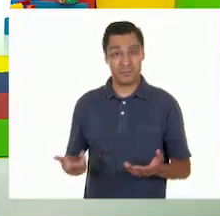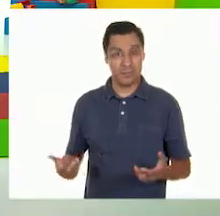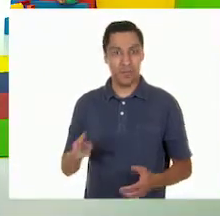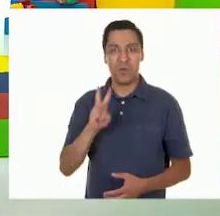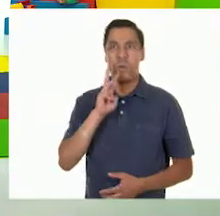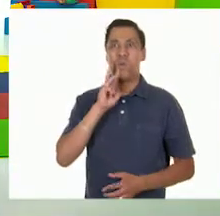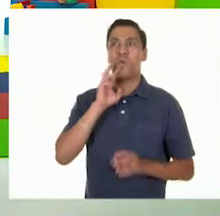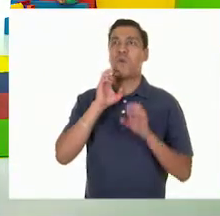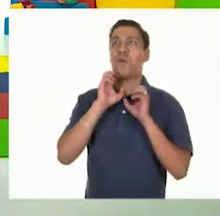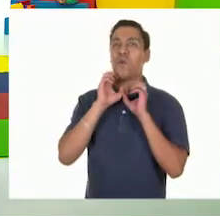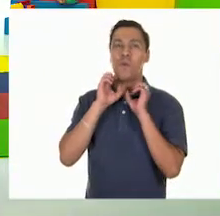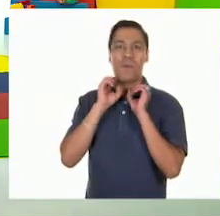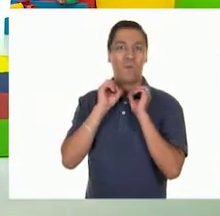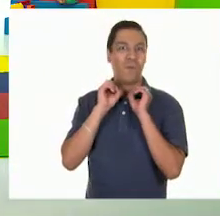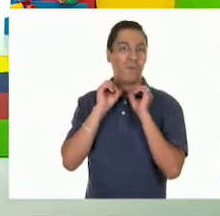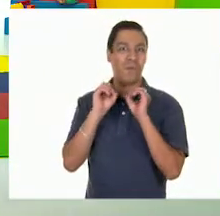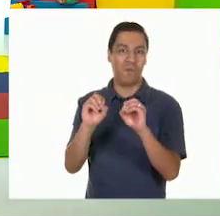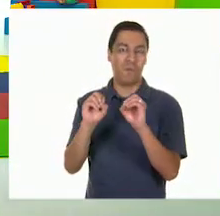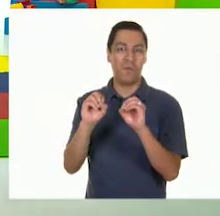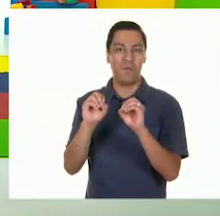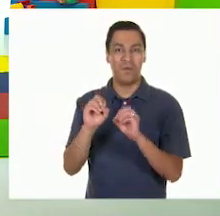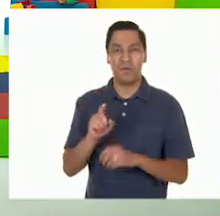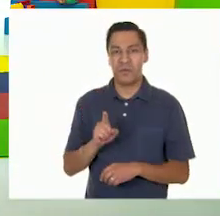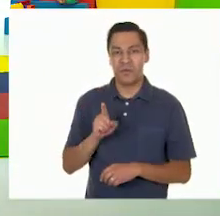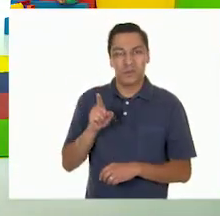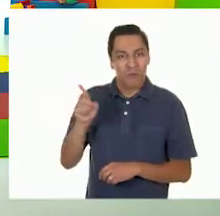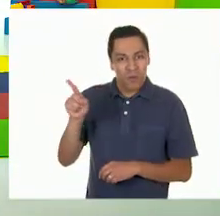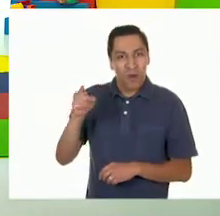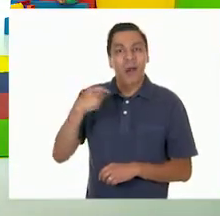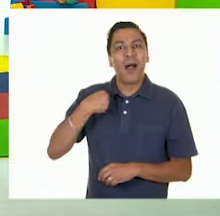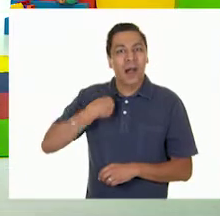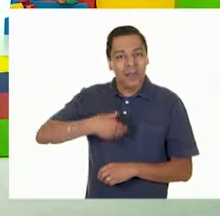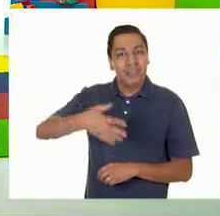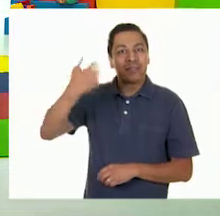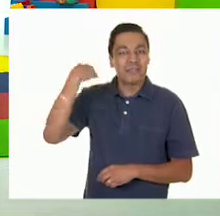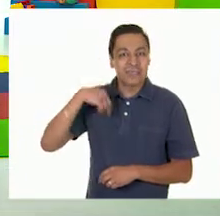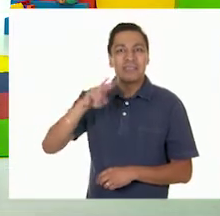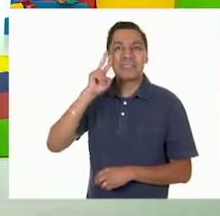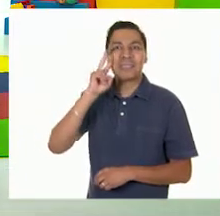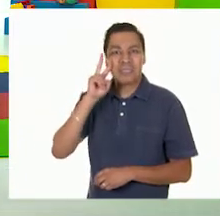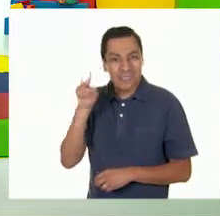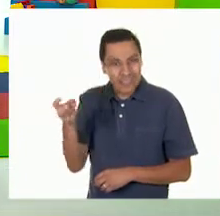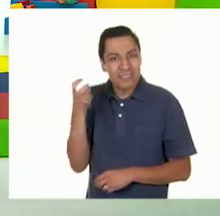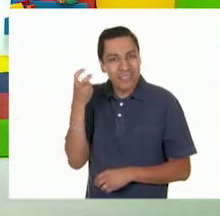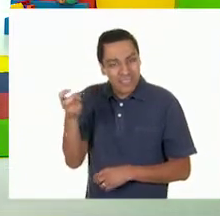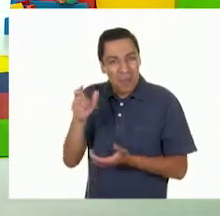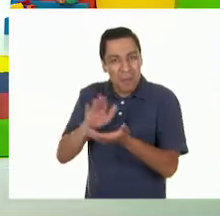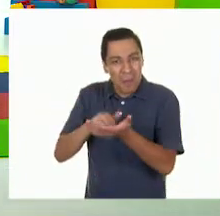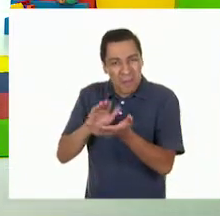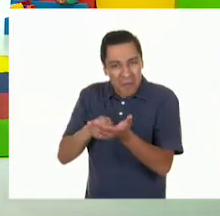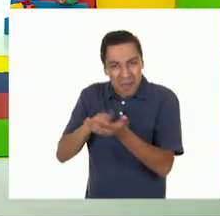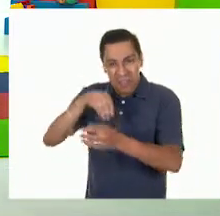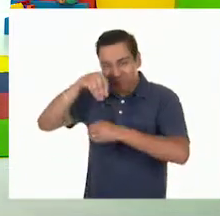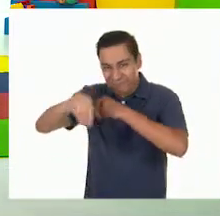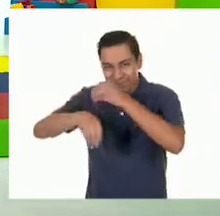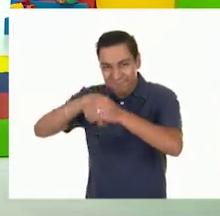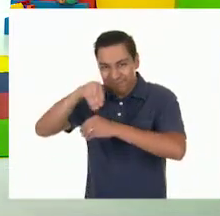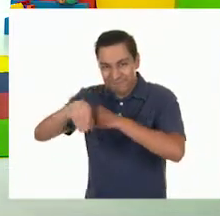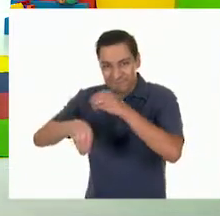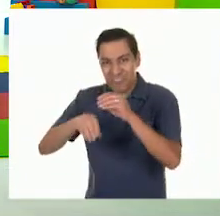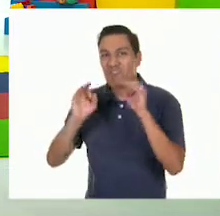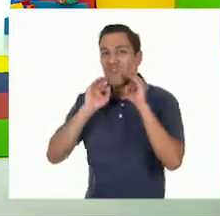qué maravilla y yo había visto algunos alebrijes pero no conocía la leyenda qué